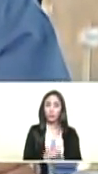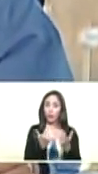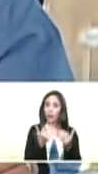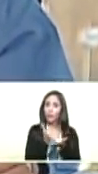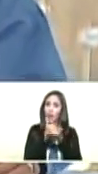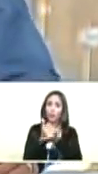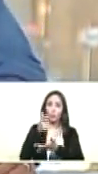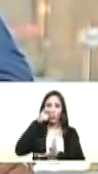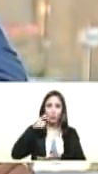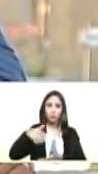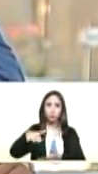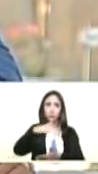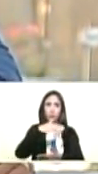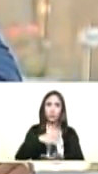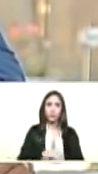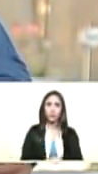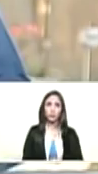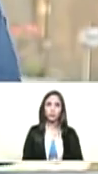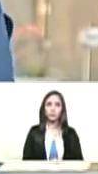pueblo.